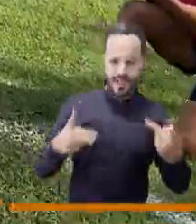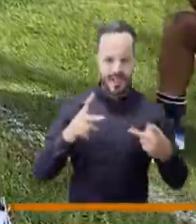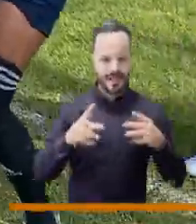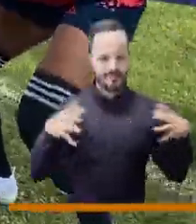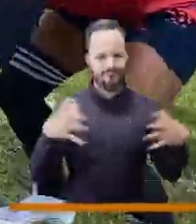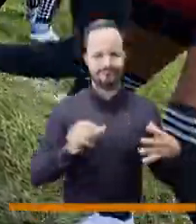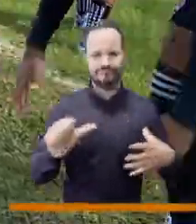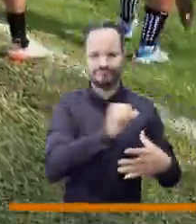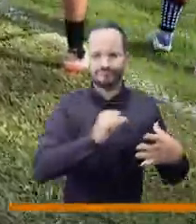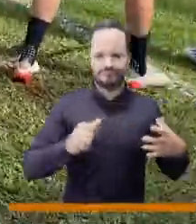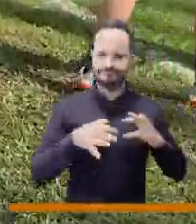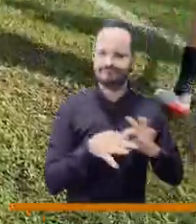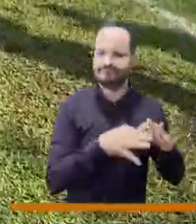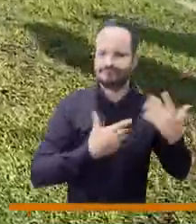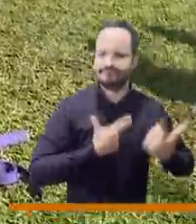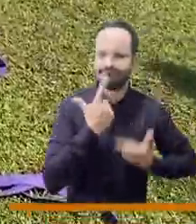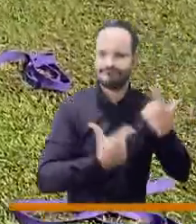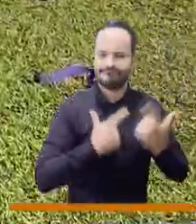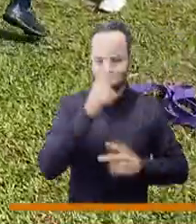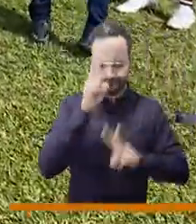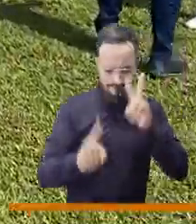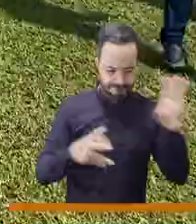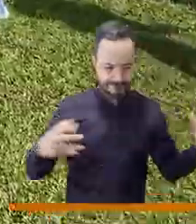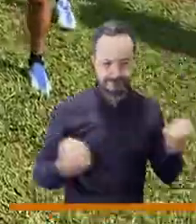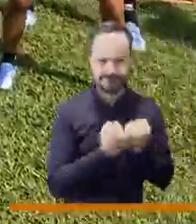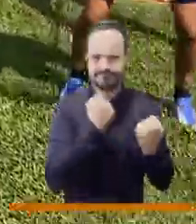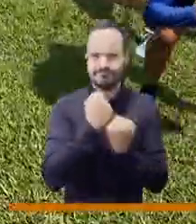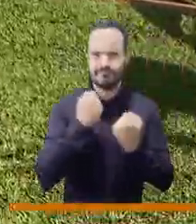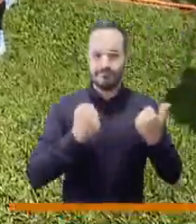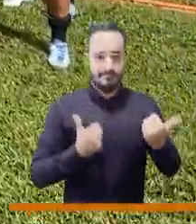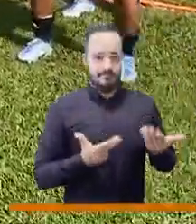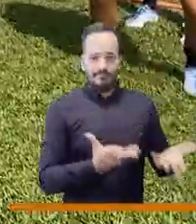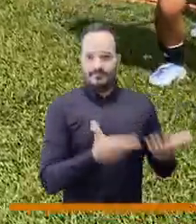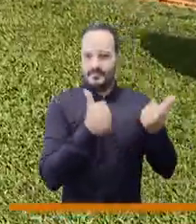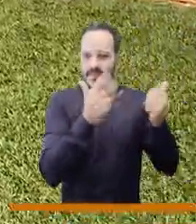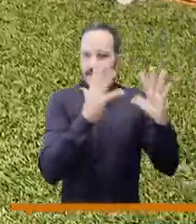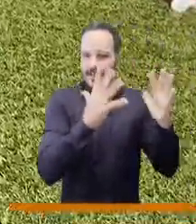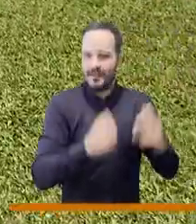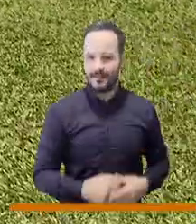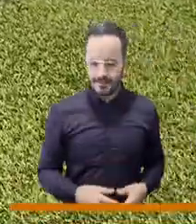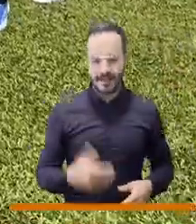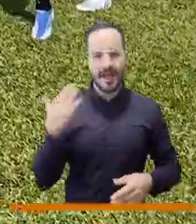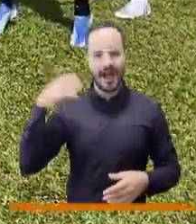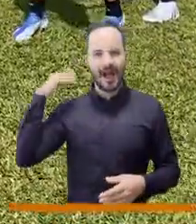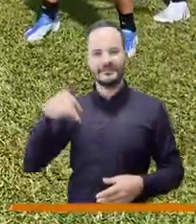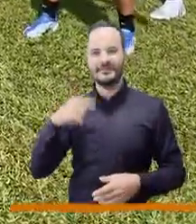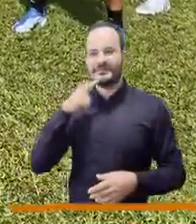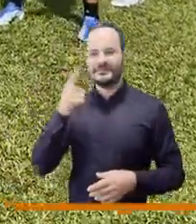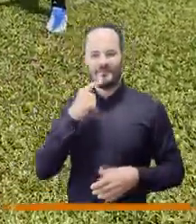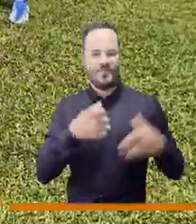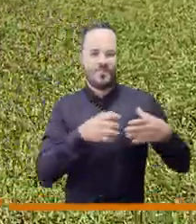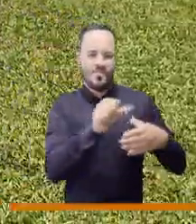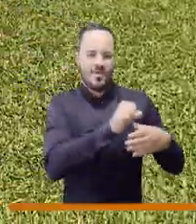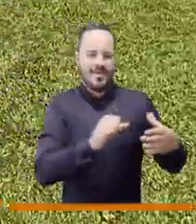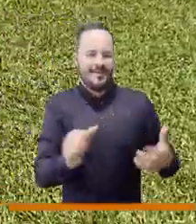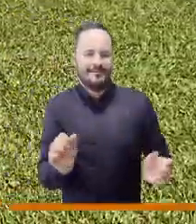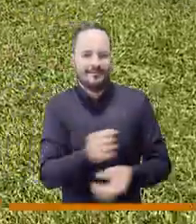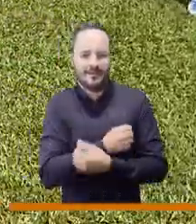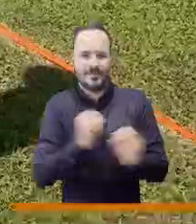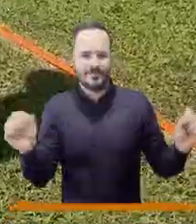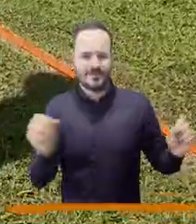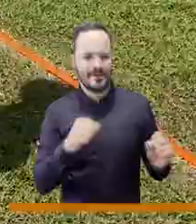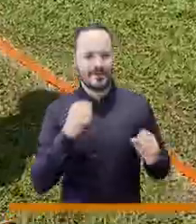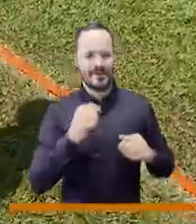y, digamos, brincándonos entre mujeres esa trampa del patriarcado que dijo que no podíamos hacerlo